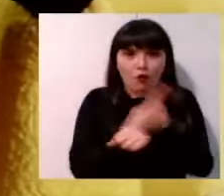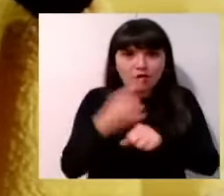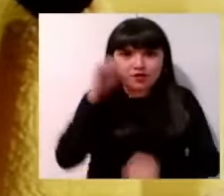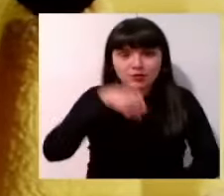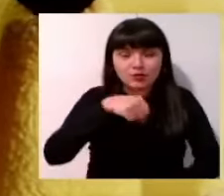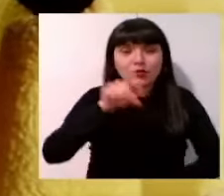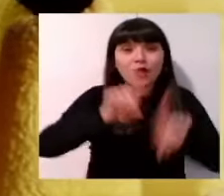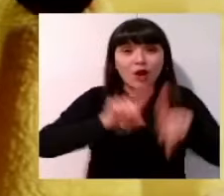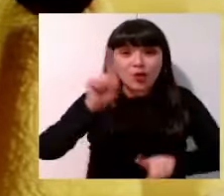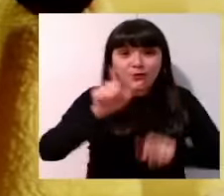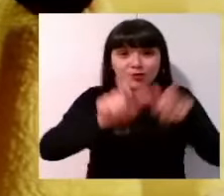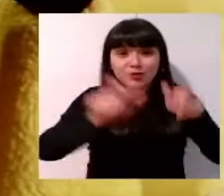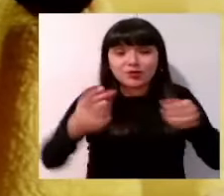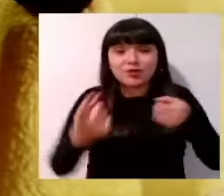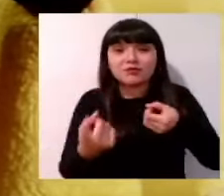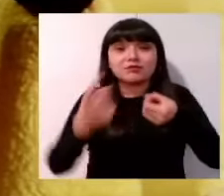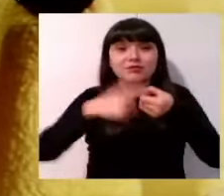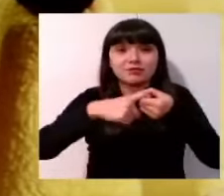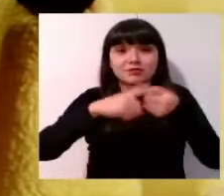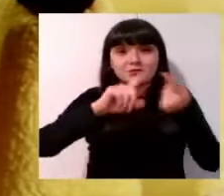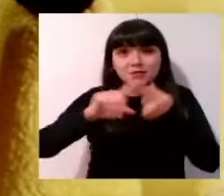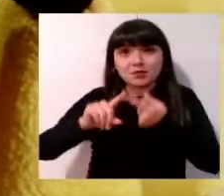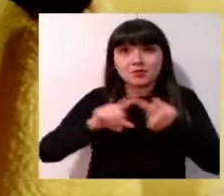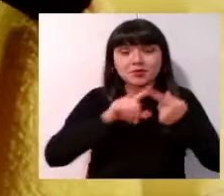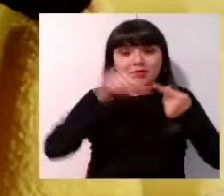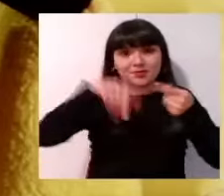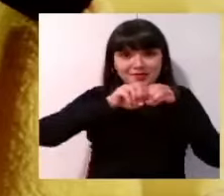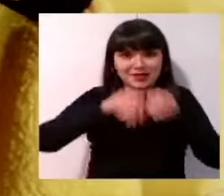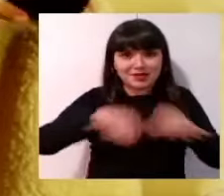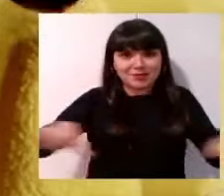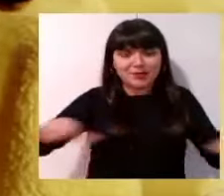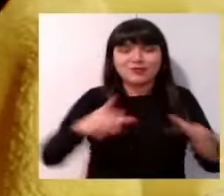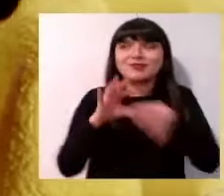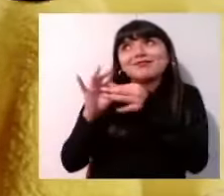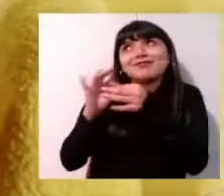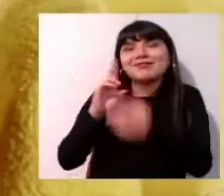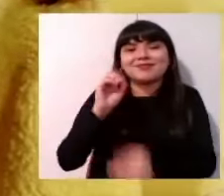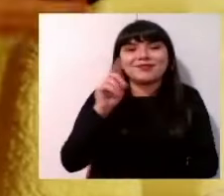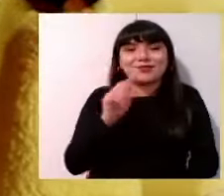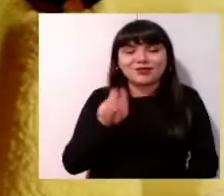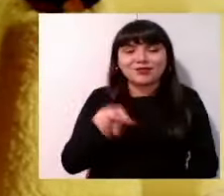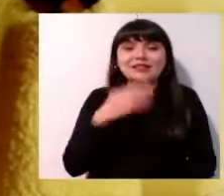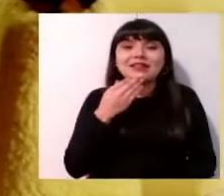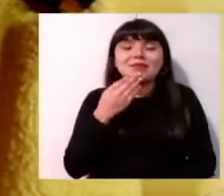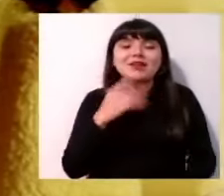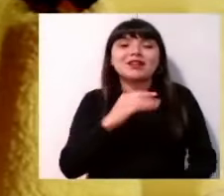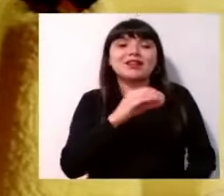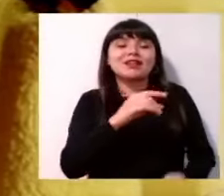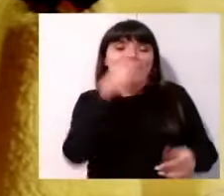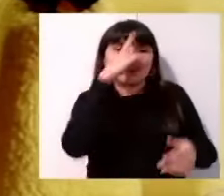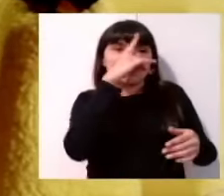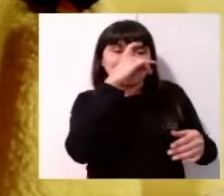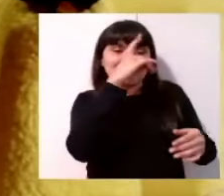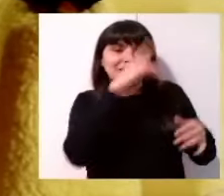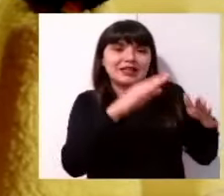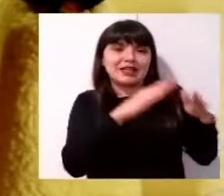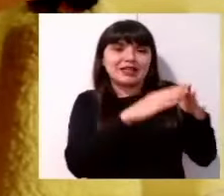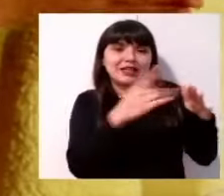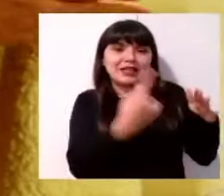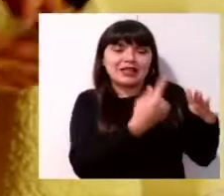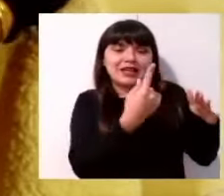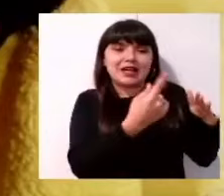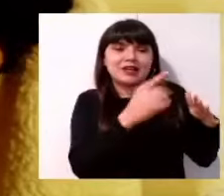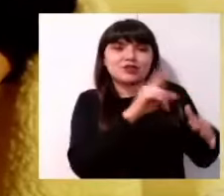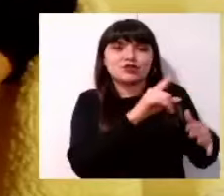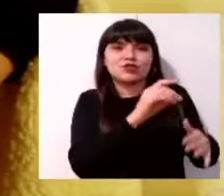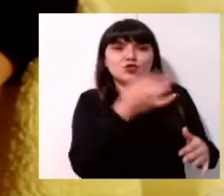esta transmisión que estamos haciendo gracias a Rosen y también a la clínica Somno, a ver si nos puedes decir desde que nacen las distintas etapas de cuántas